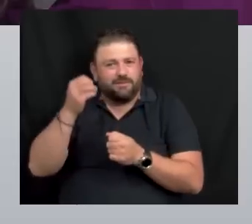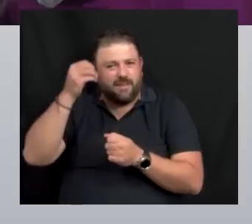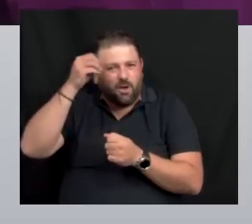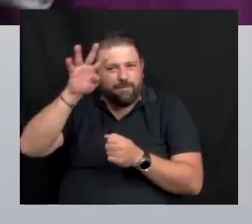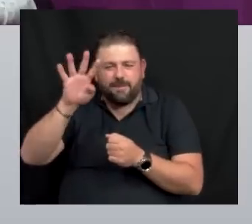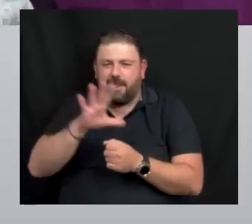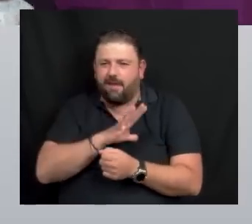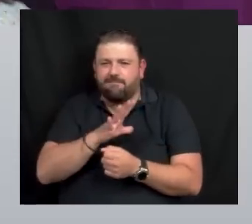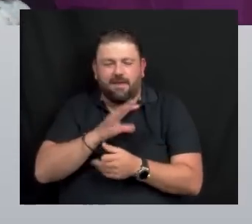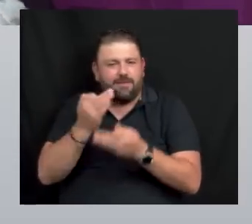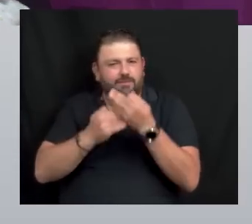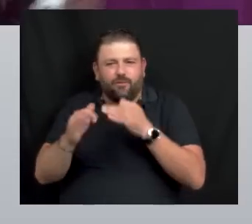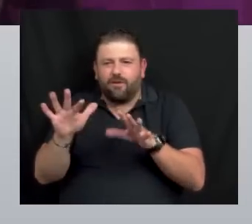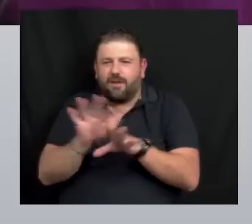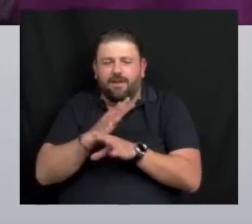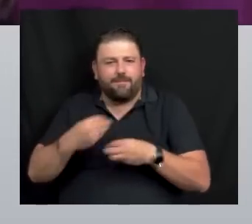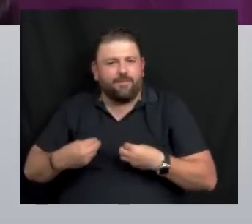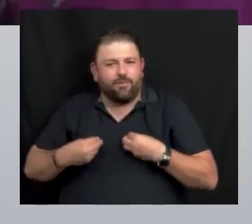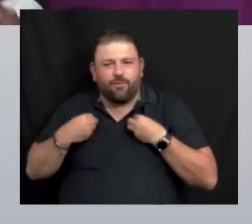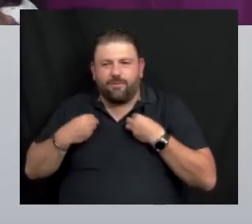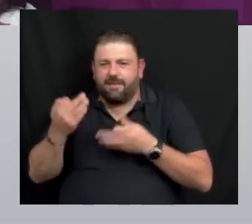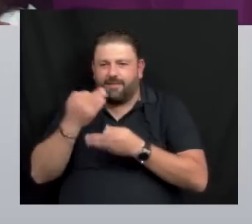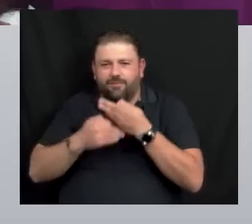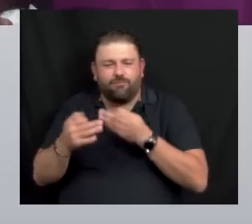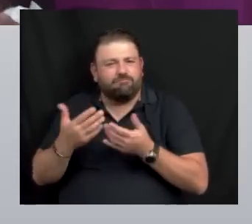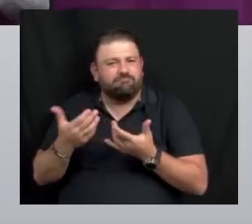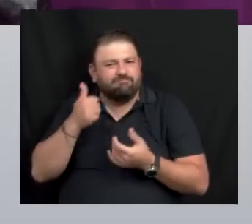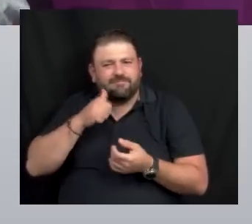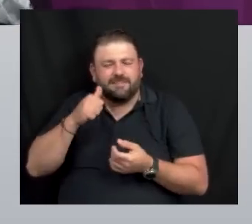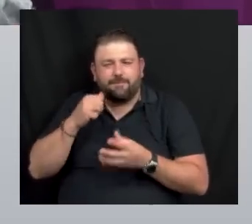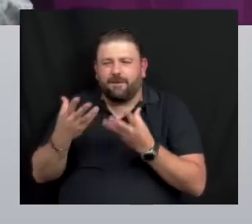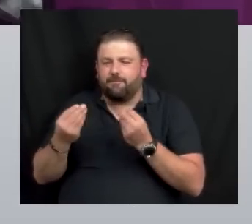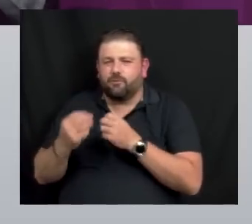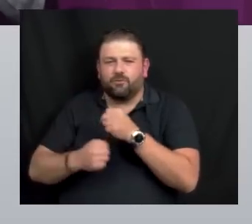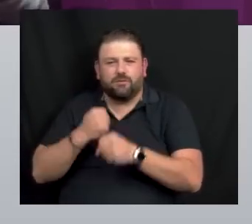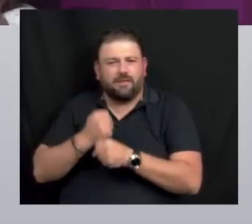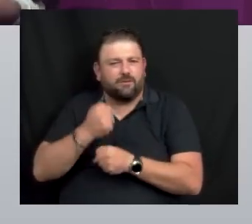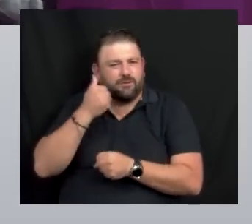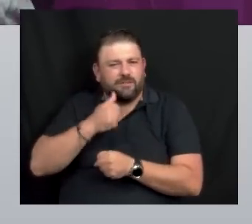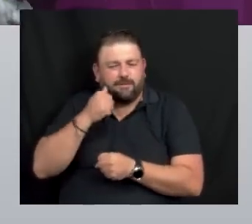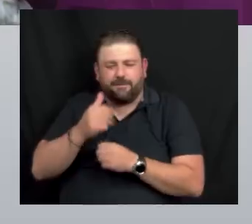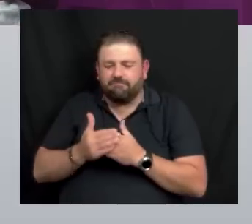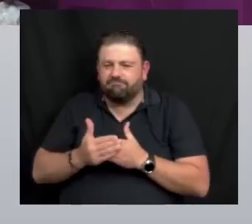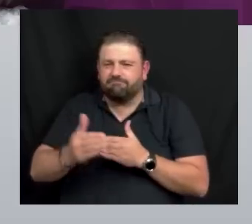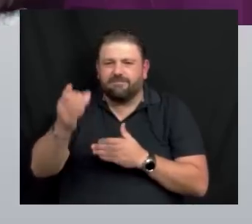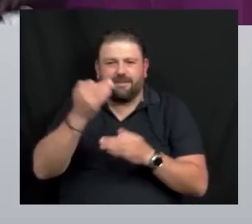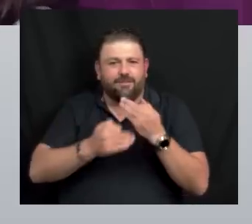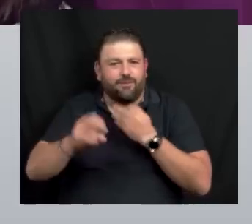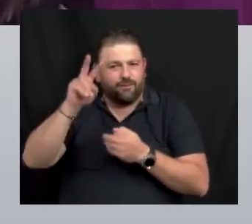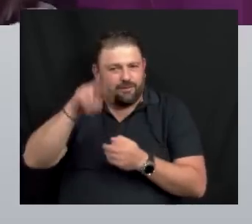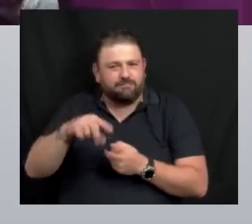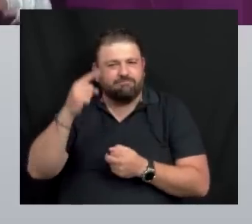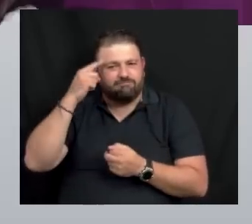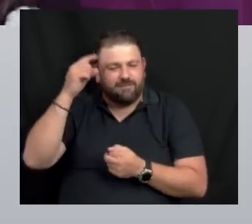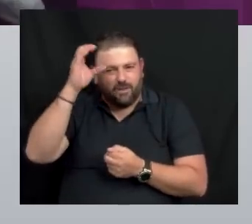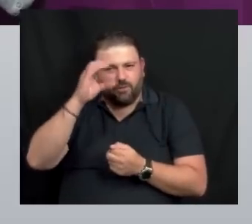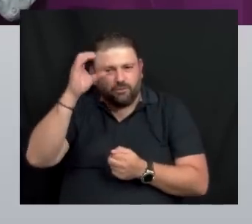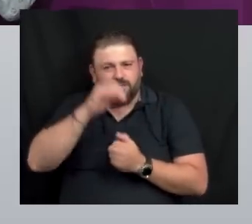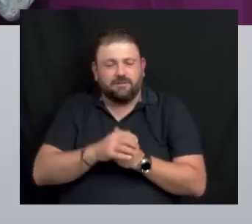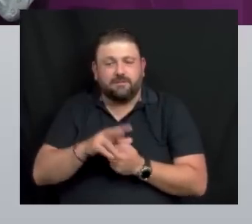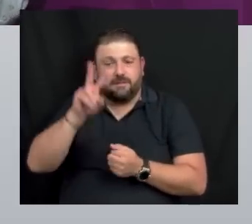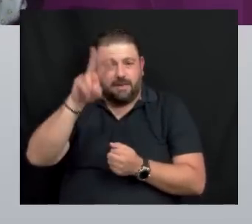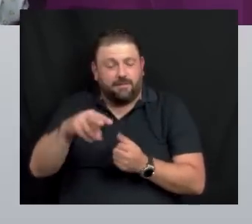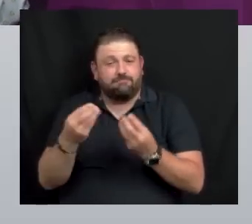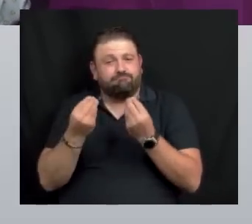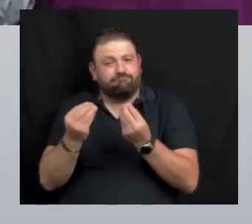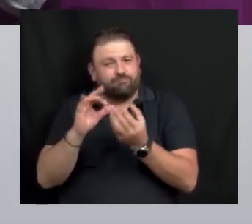visionaria que sabía esto hace muchísimos años y hoy por hoy es una realidad de la que todos somos más conscientes. Así es que